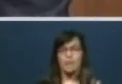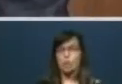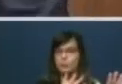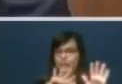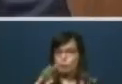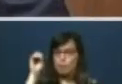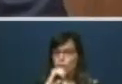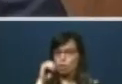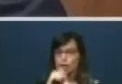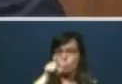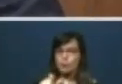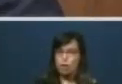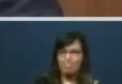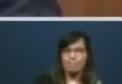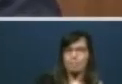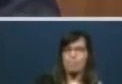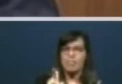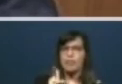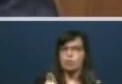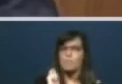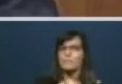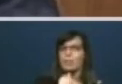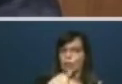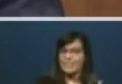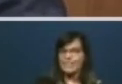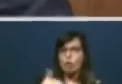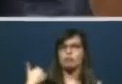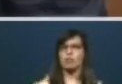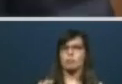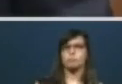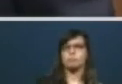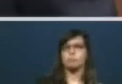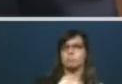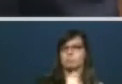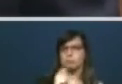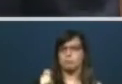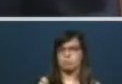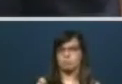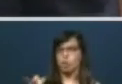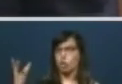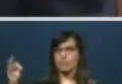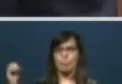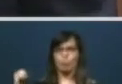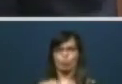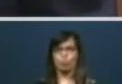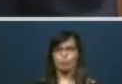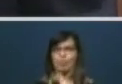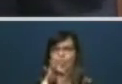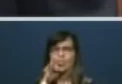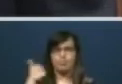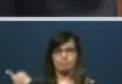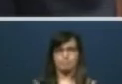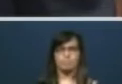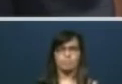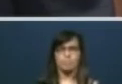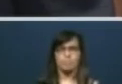personas dependientes con derecho a prestación ya la reciben frente a menos del 80 por ciento de la media nacional tenemos